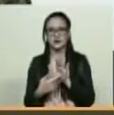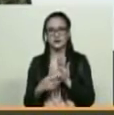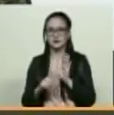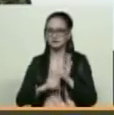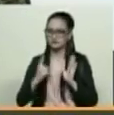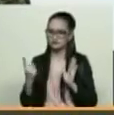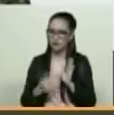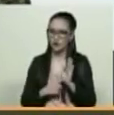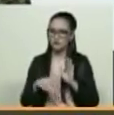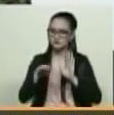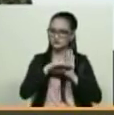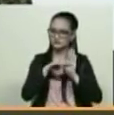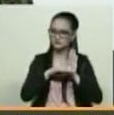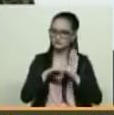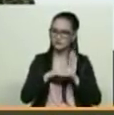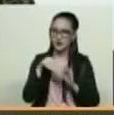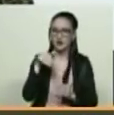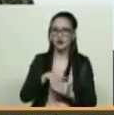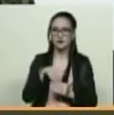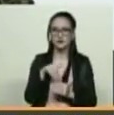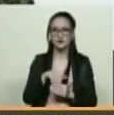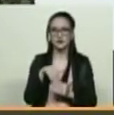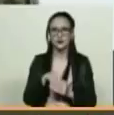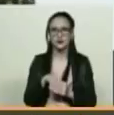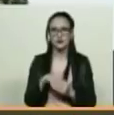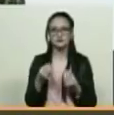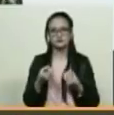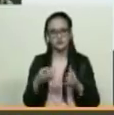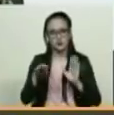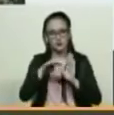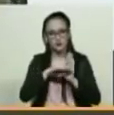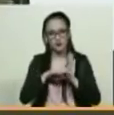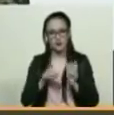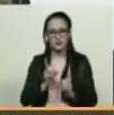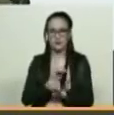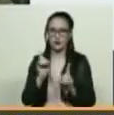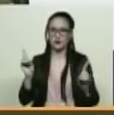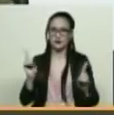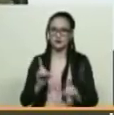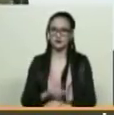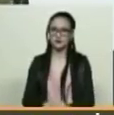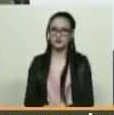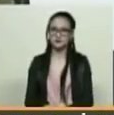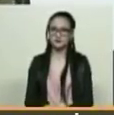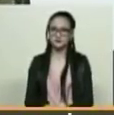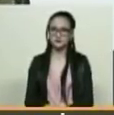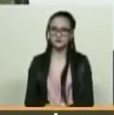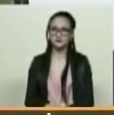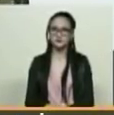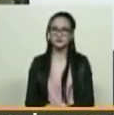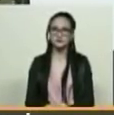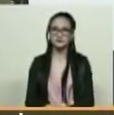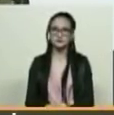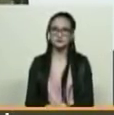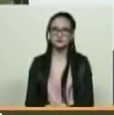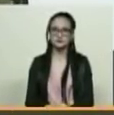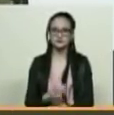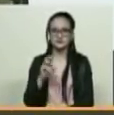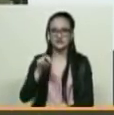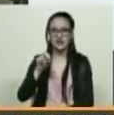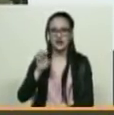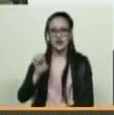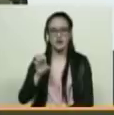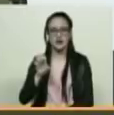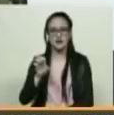plenas garantías electorales y garantías democráticas. El Consejo Electoral